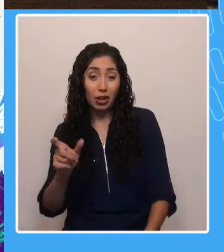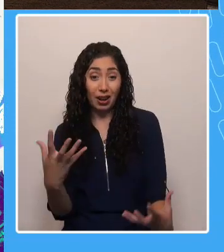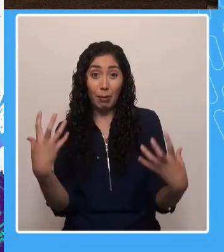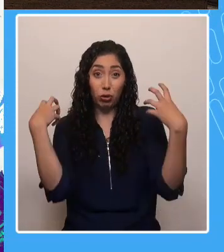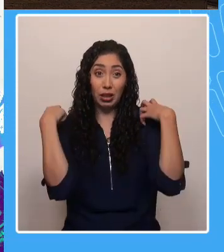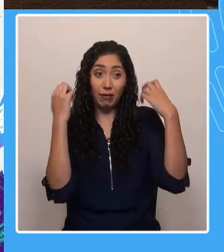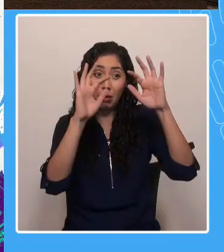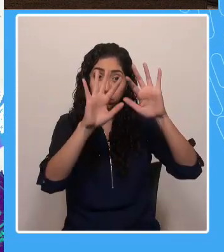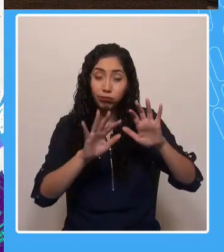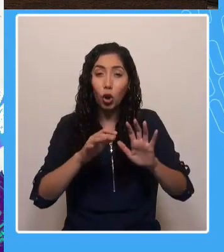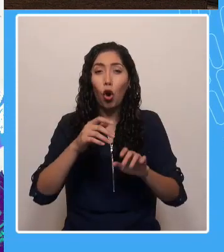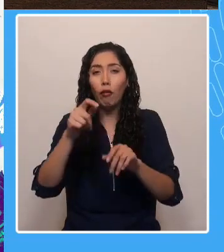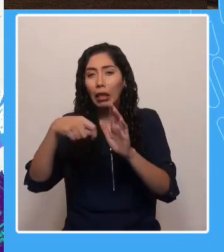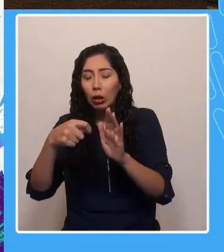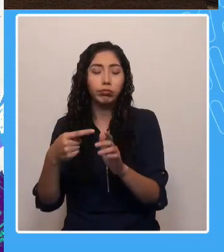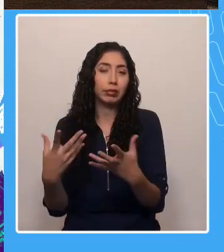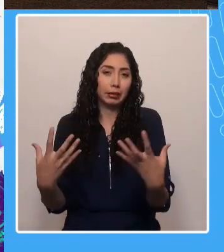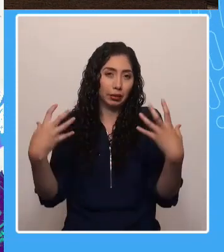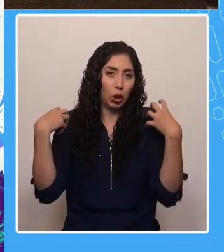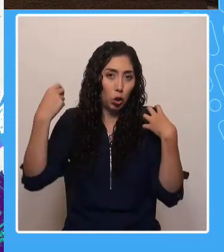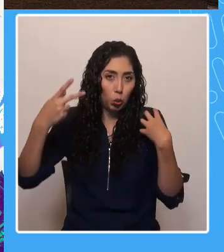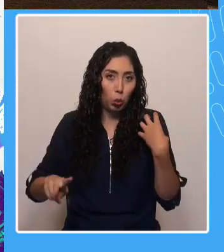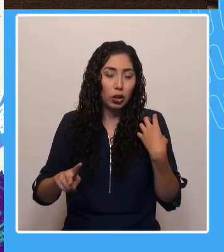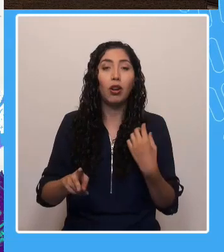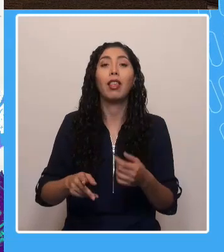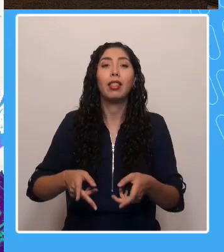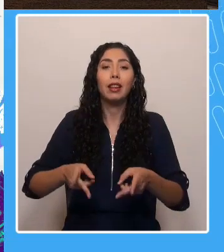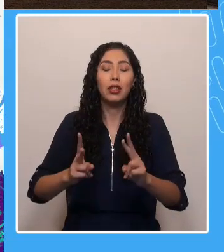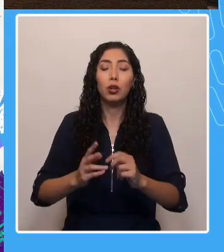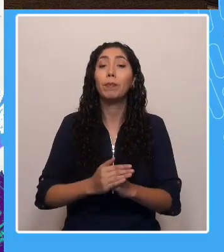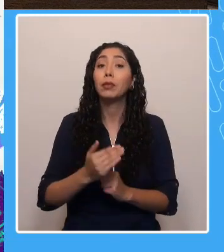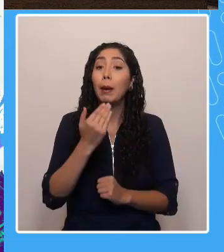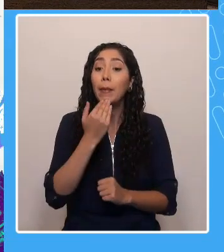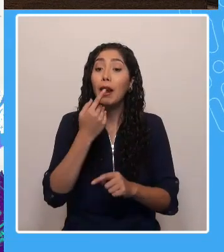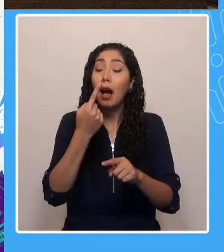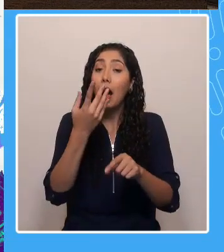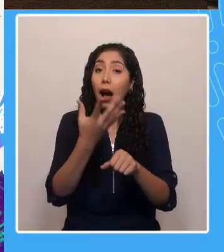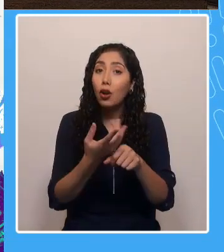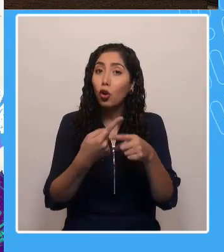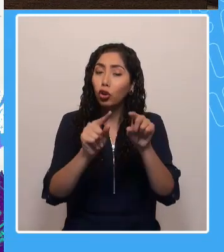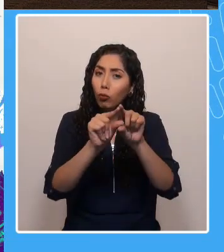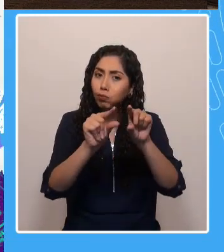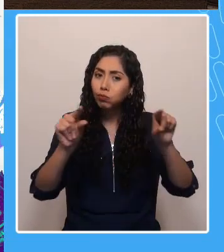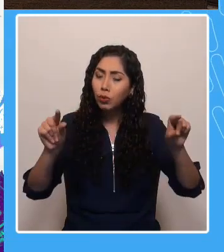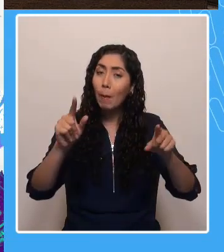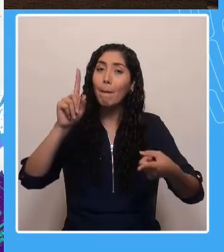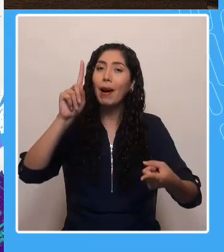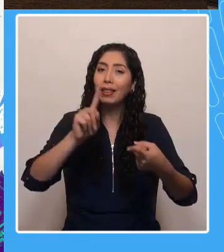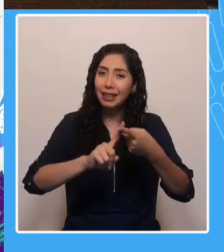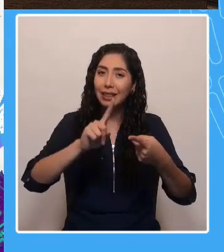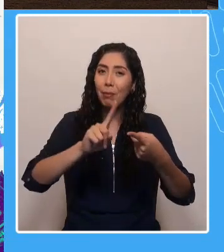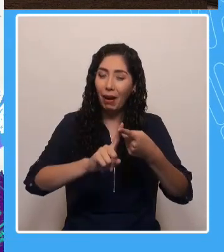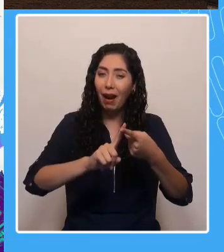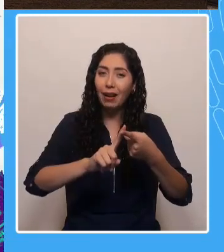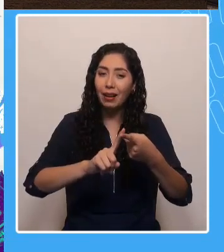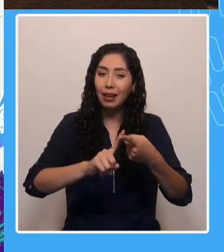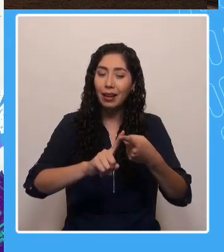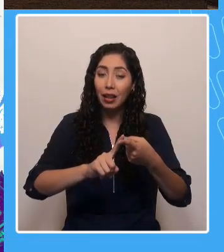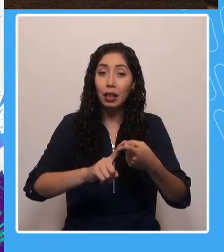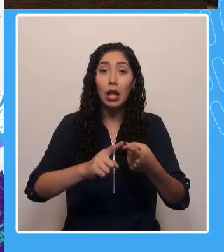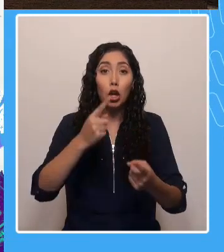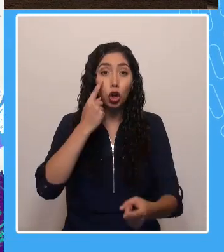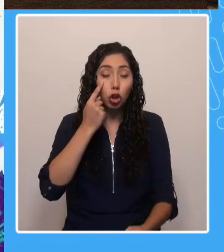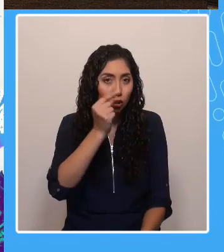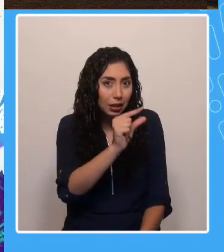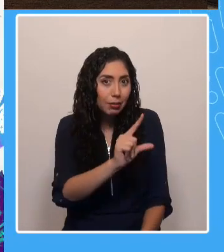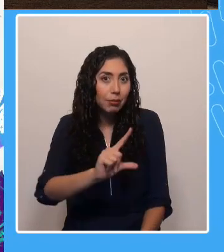también un artículo significativo que habla de participar y beneficiarse de los conocimientos de manera de poder